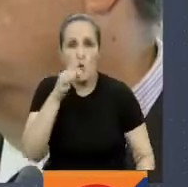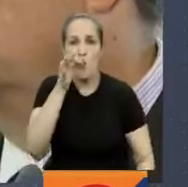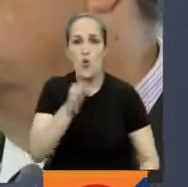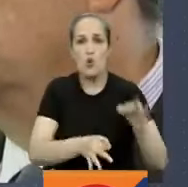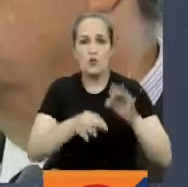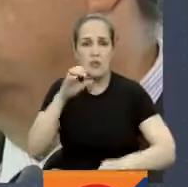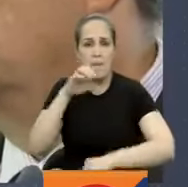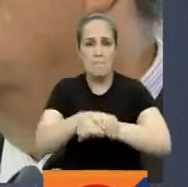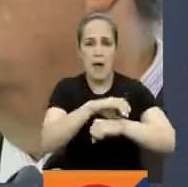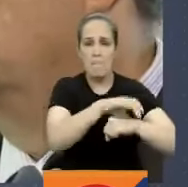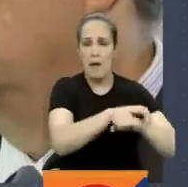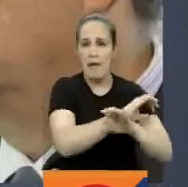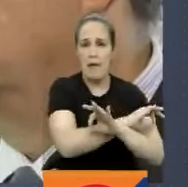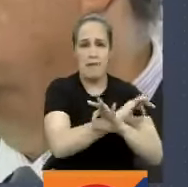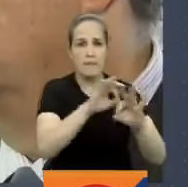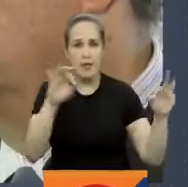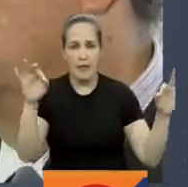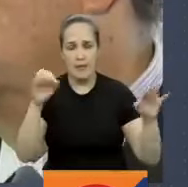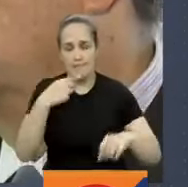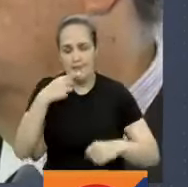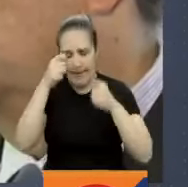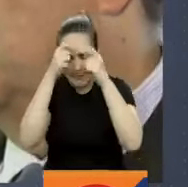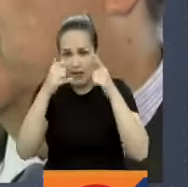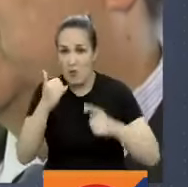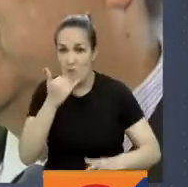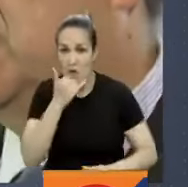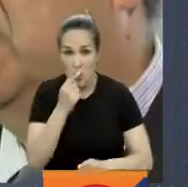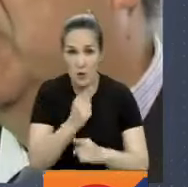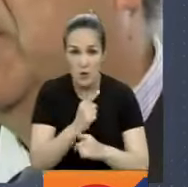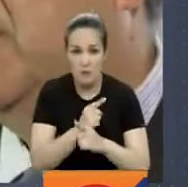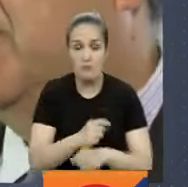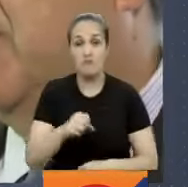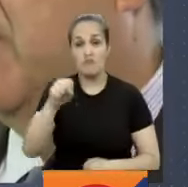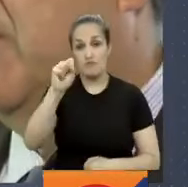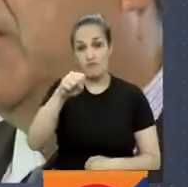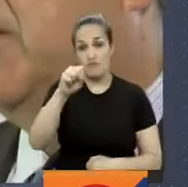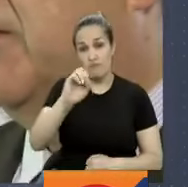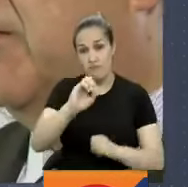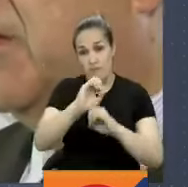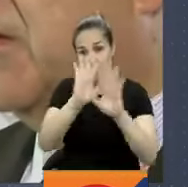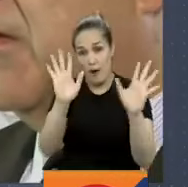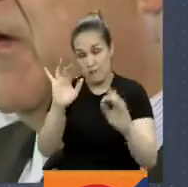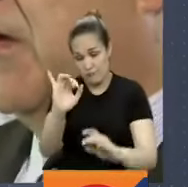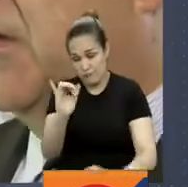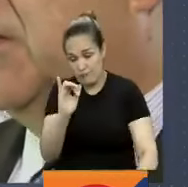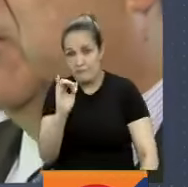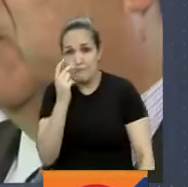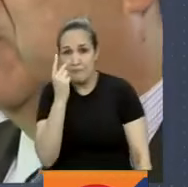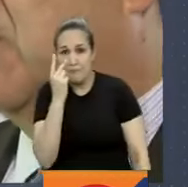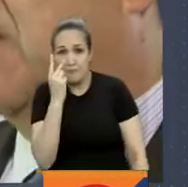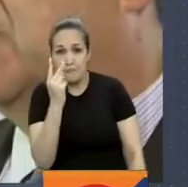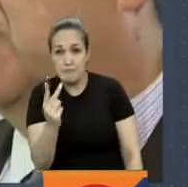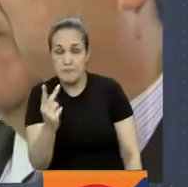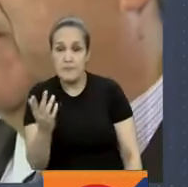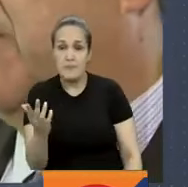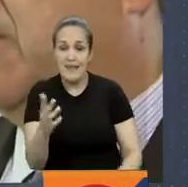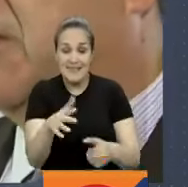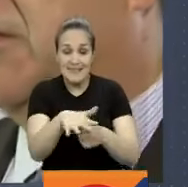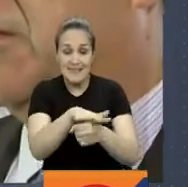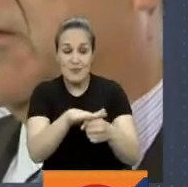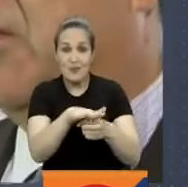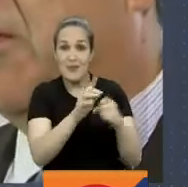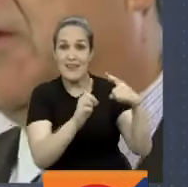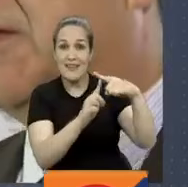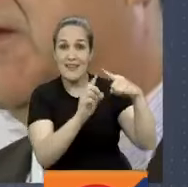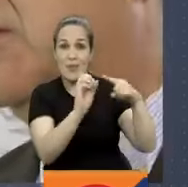responsables intelectuales de este magnicidio, ¿no? Sí, sin duda, realmente ha sido un caso que